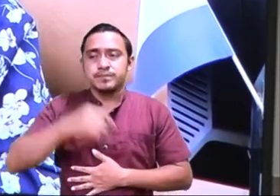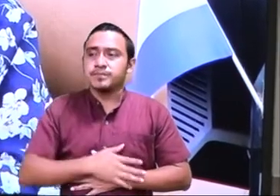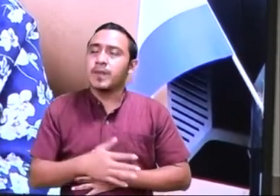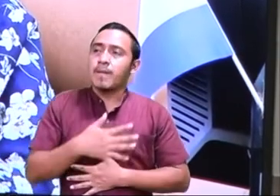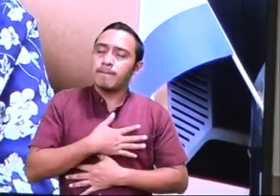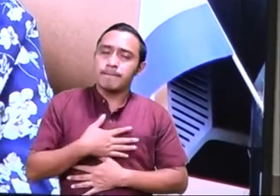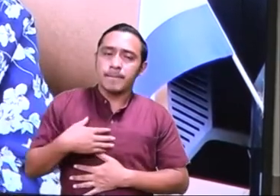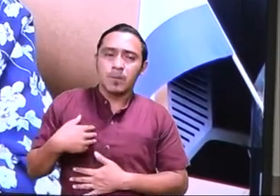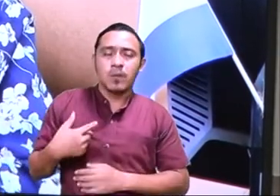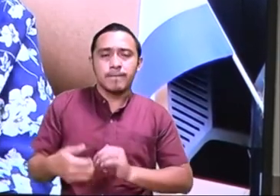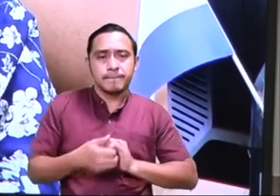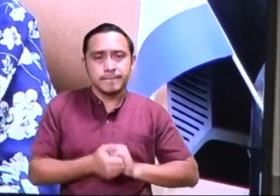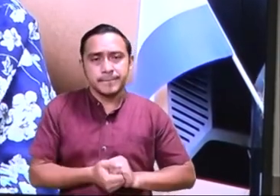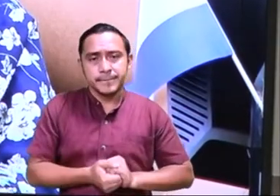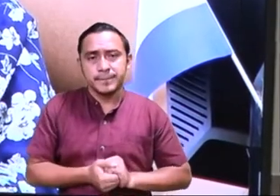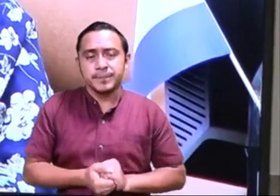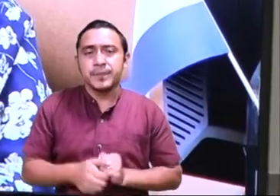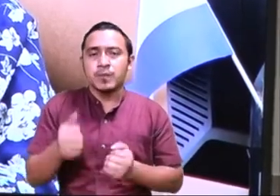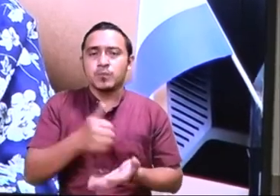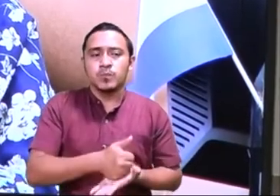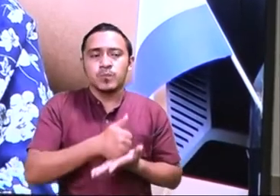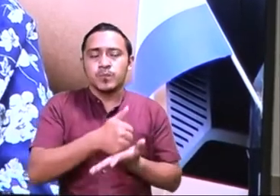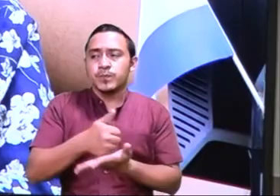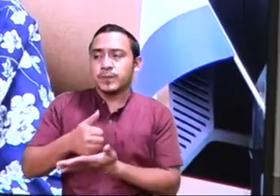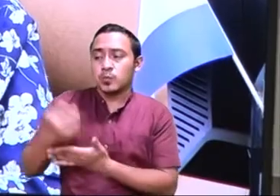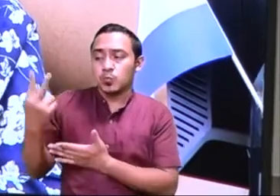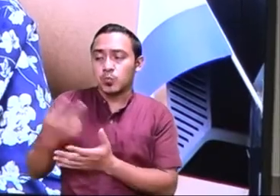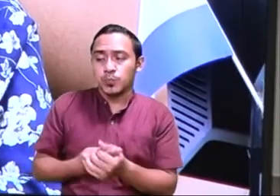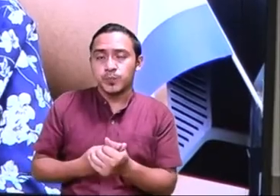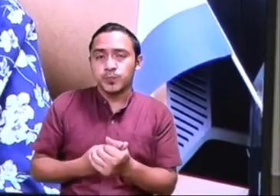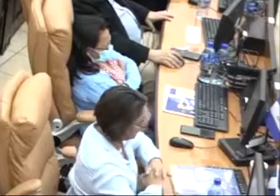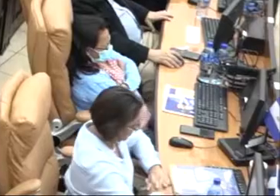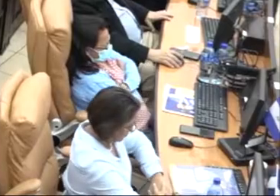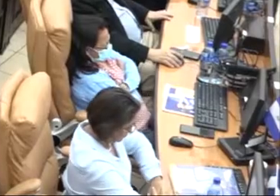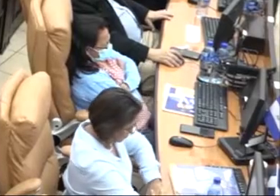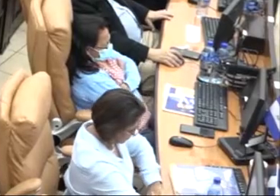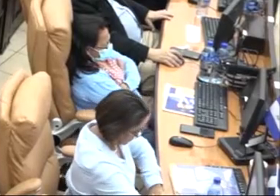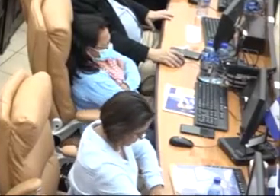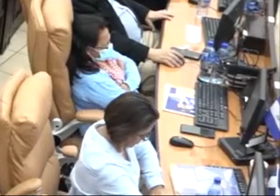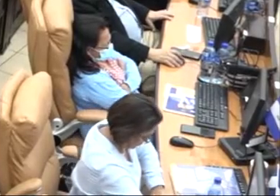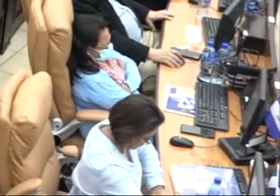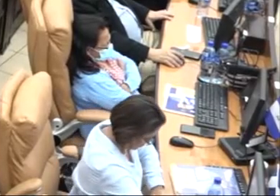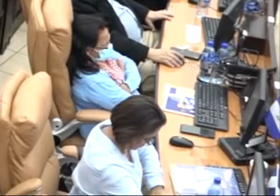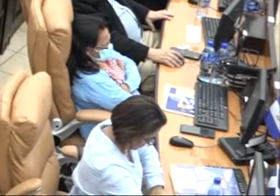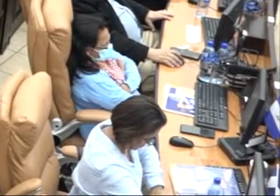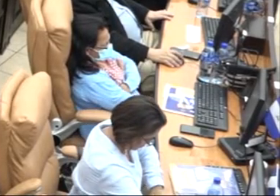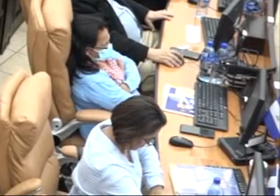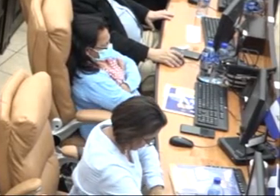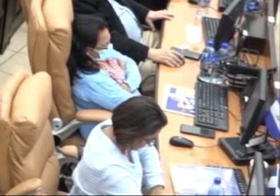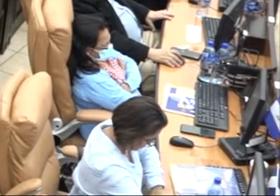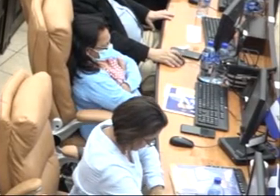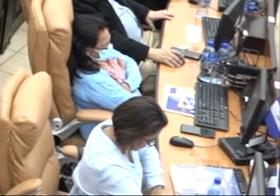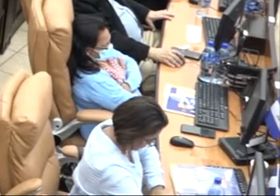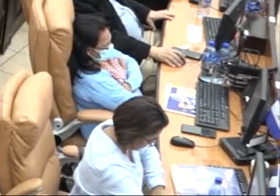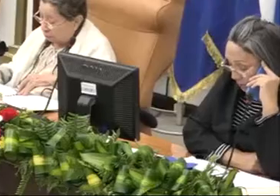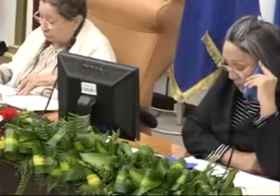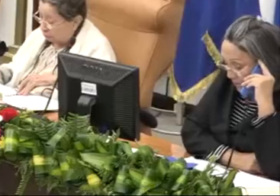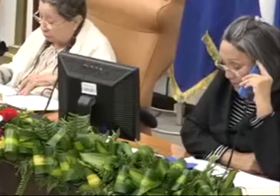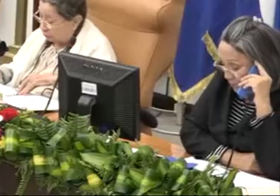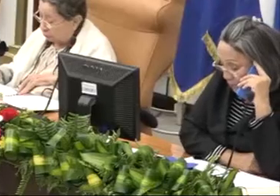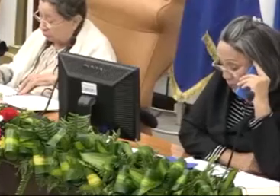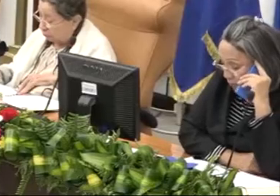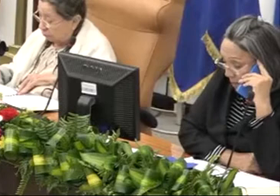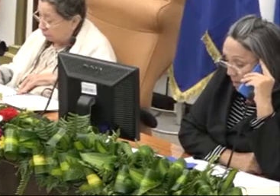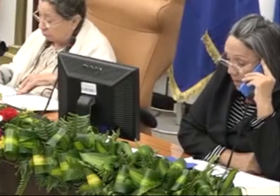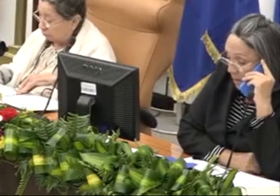lazos de amistad y cooperación bilateral con otros estados. Asimismo, con 89 votos también se aprobó el